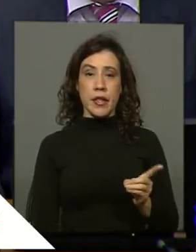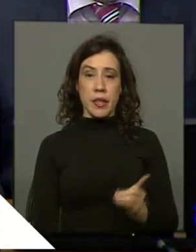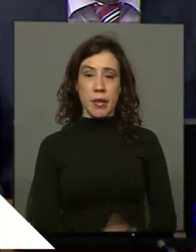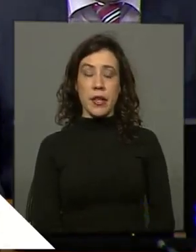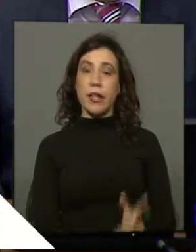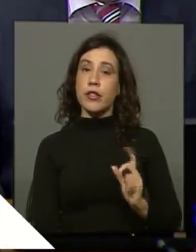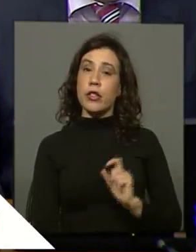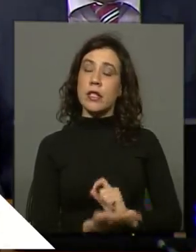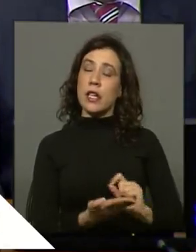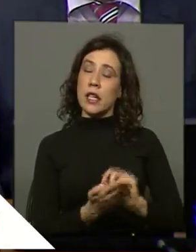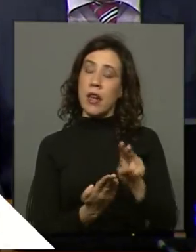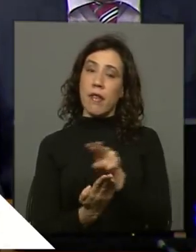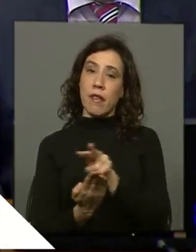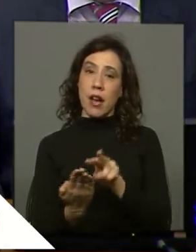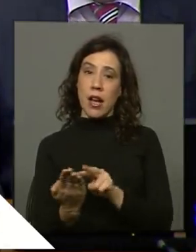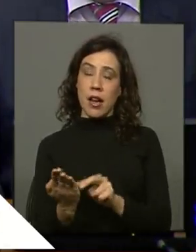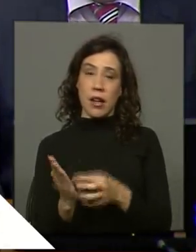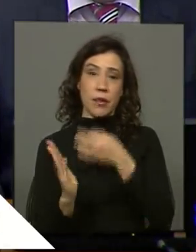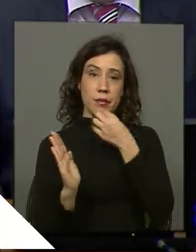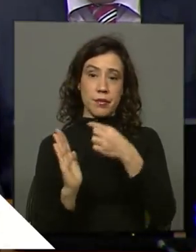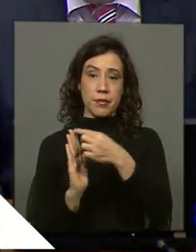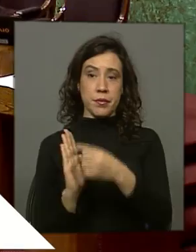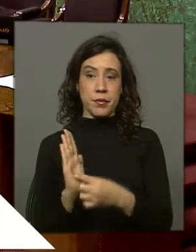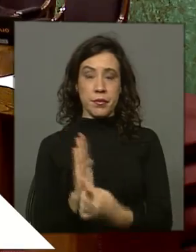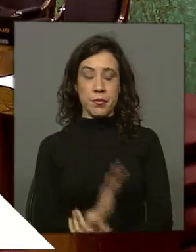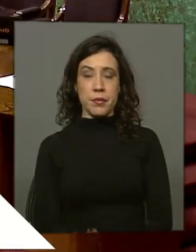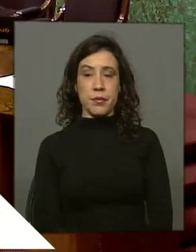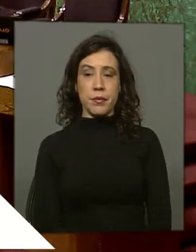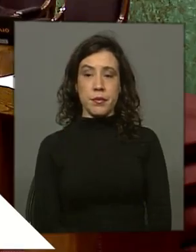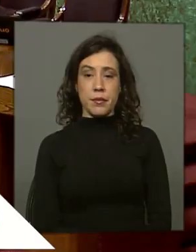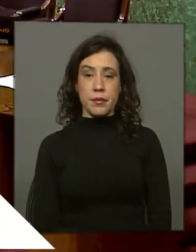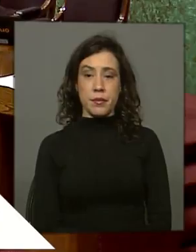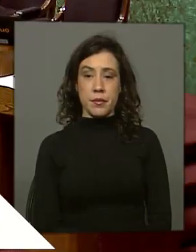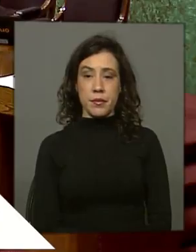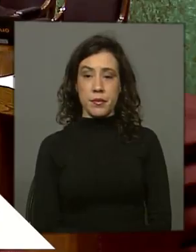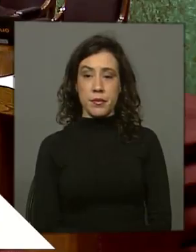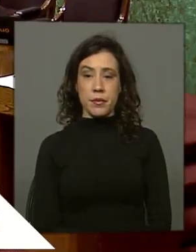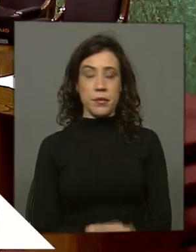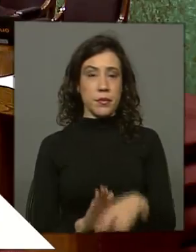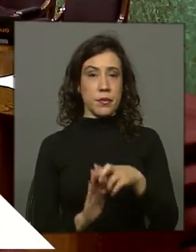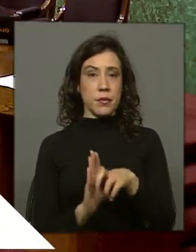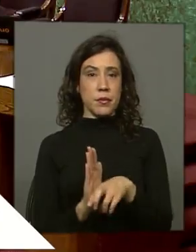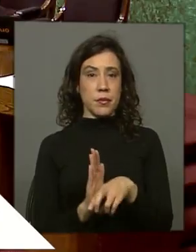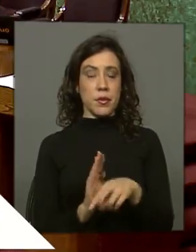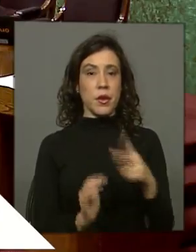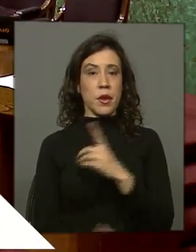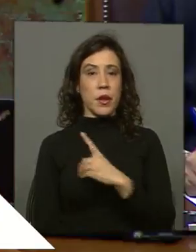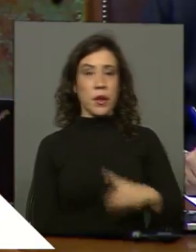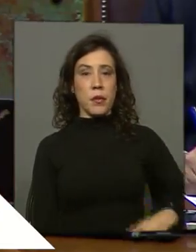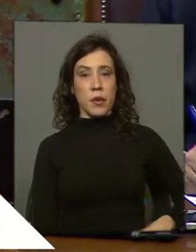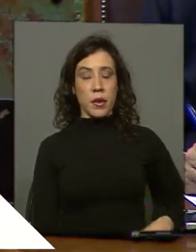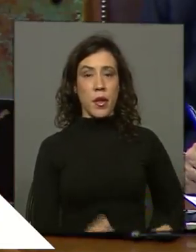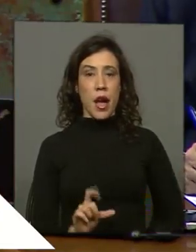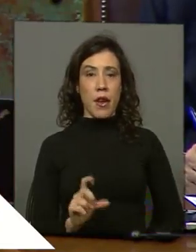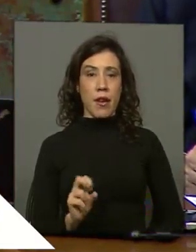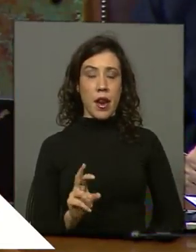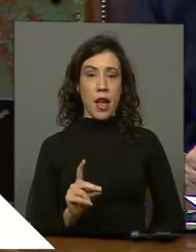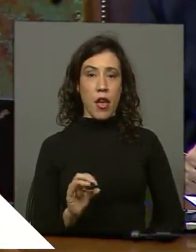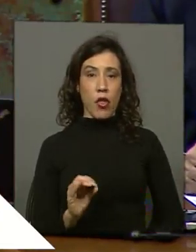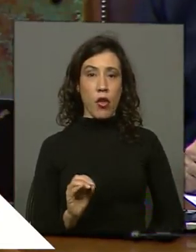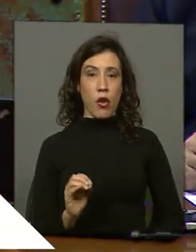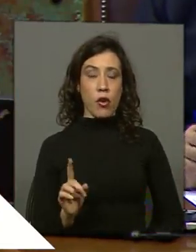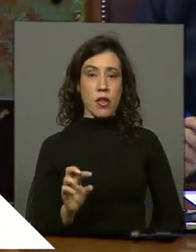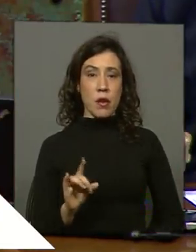el señor secretario da lectura a su parte dispositiva el proyecto es de los diputados Miguel Ángel Alvarado la señora